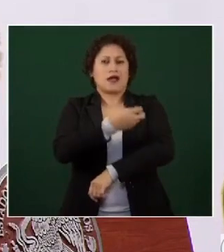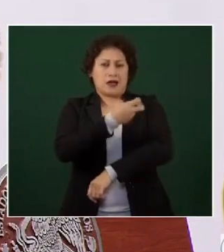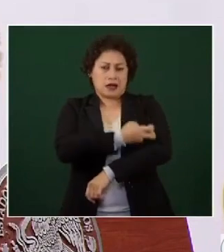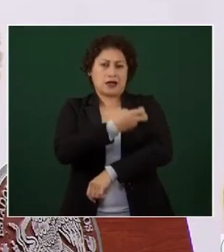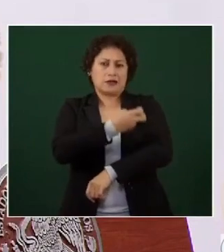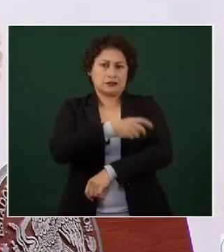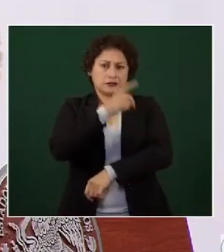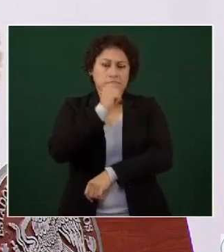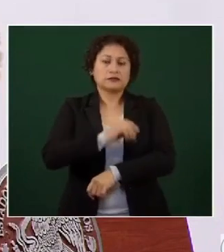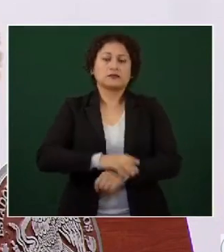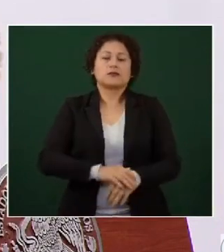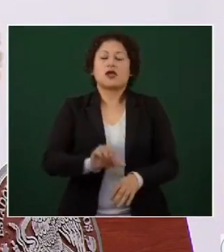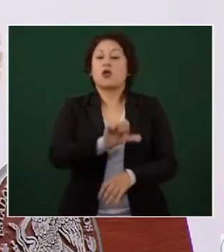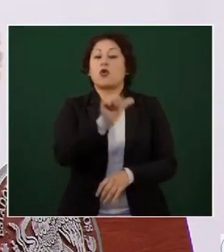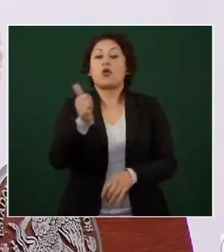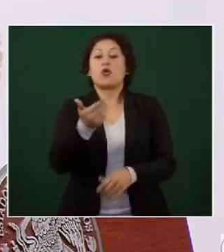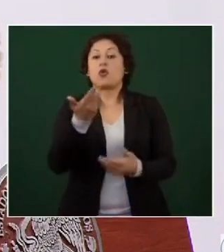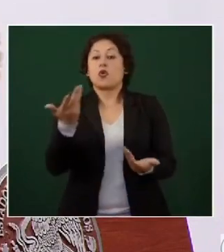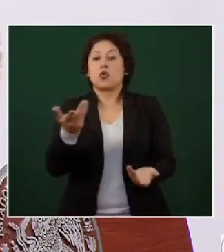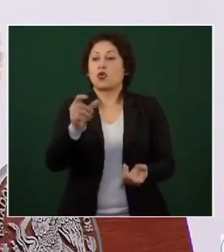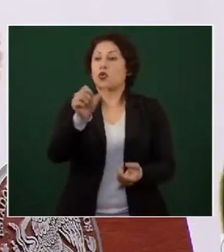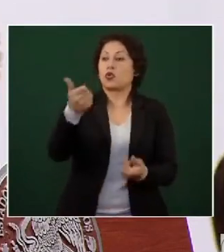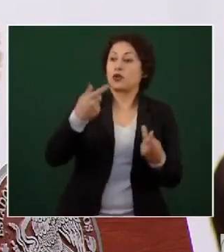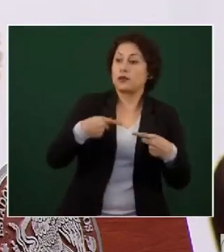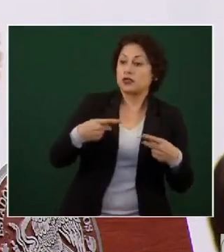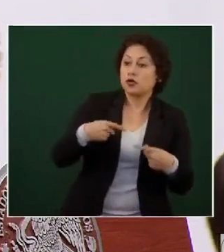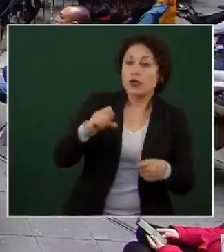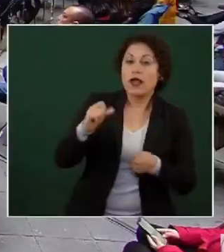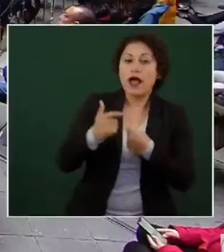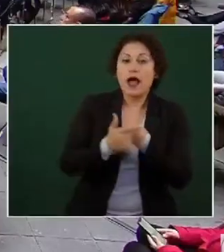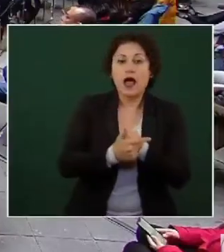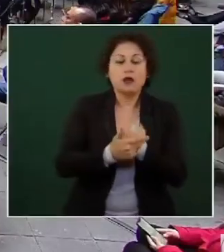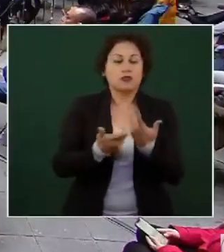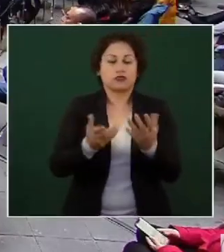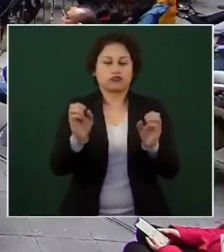nada, de las demás autoridades tampoco, no hay heridos.